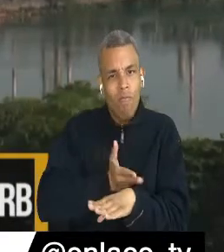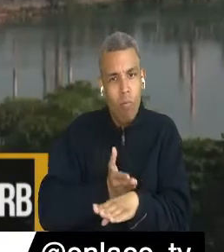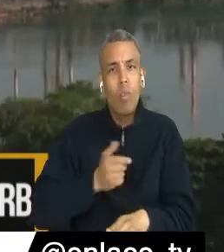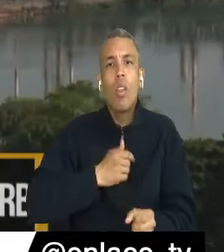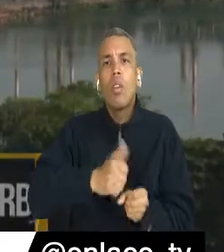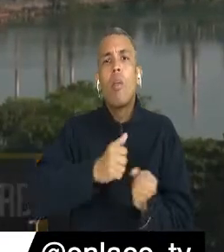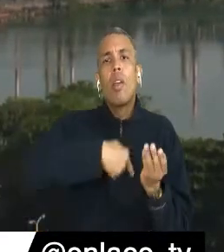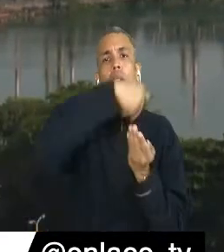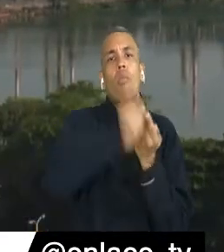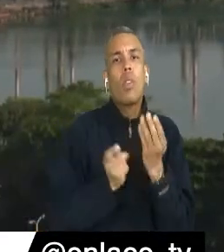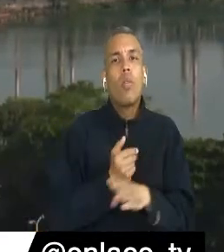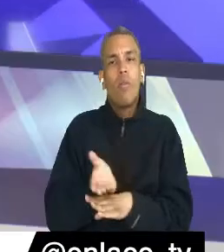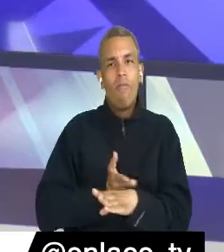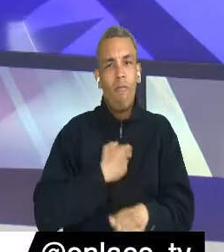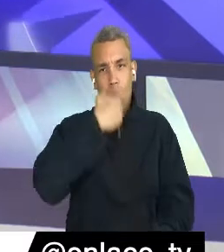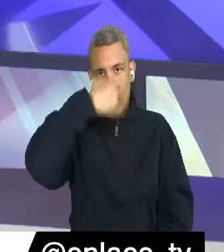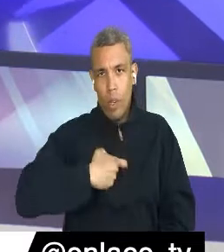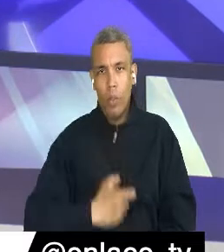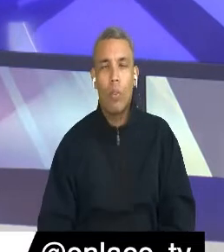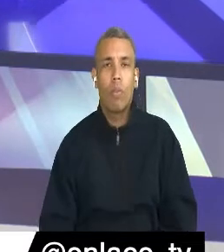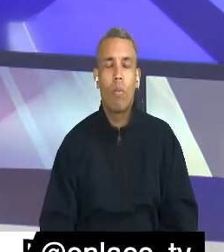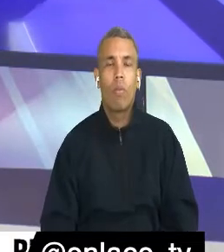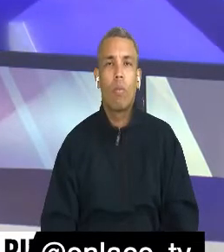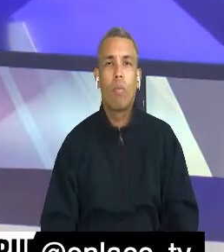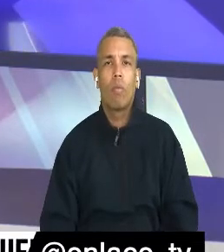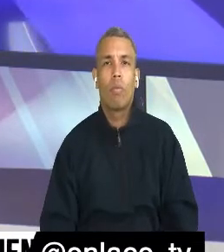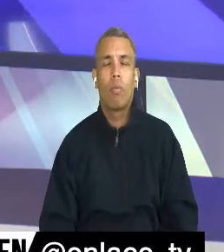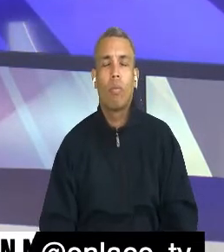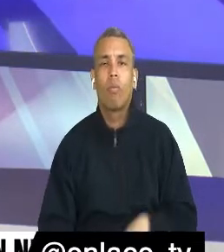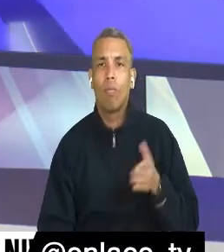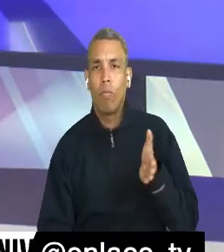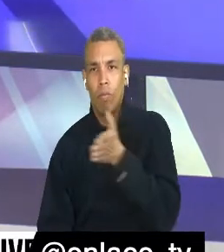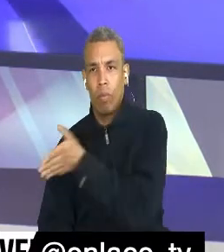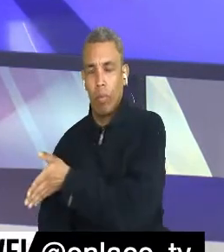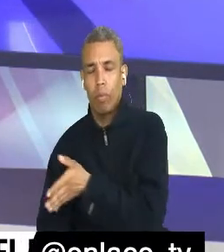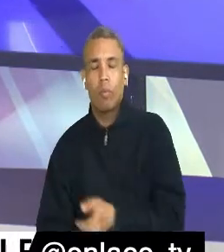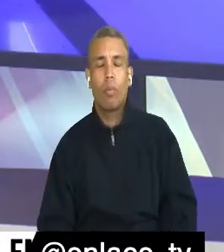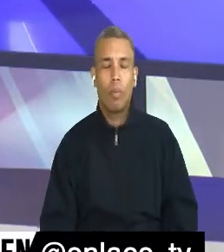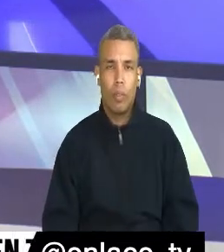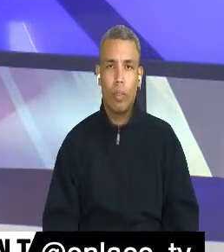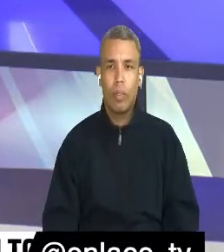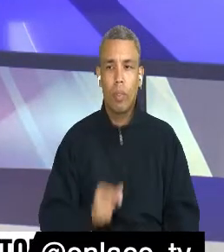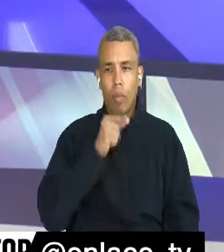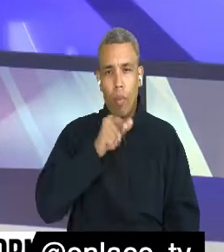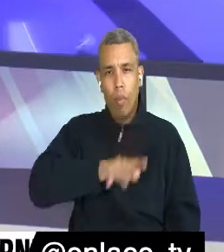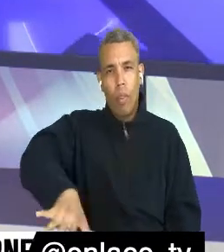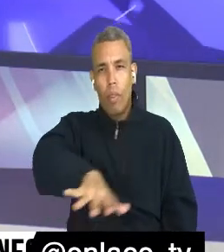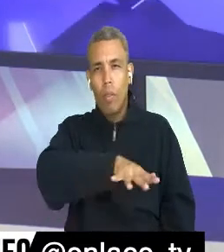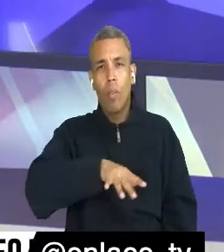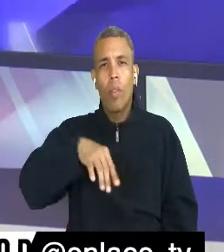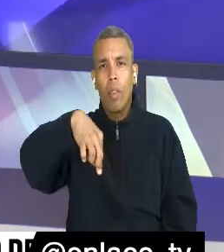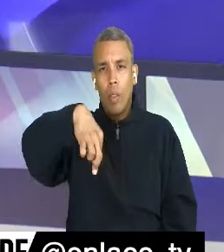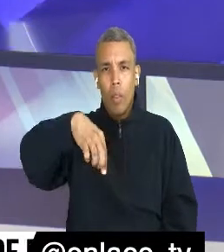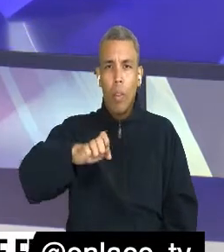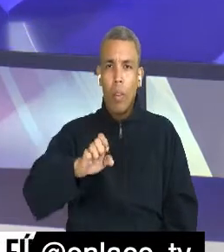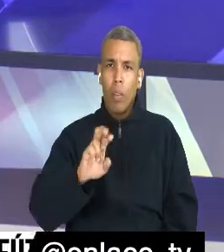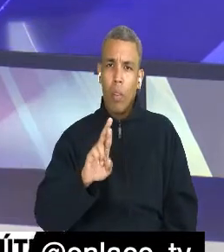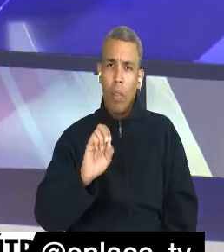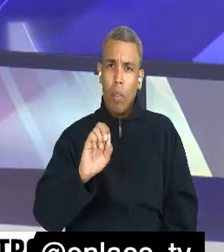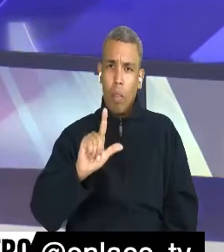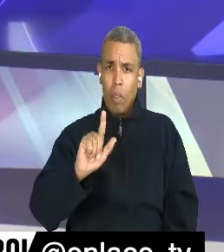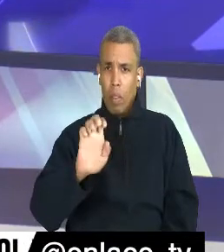de la refinería de la ciudad. Y en otras noticias, los habitantes de la vereda Peroles, en zona rural del corregimiento La Fortuna,